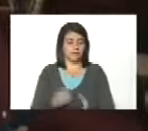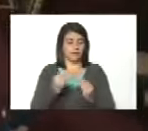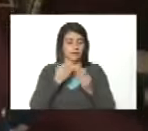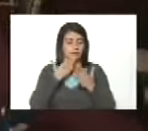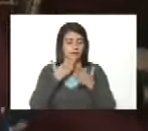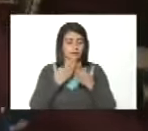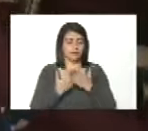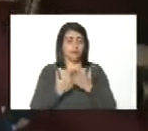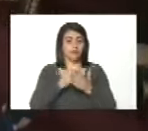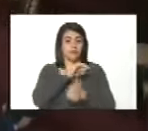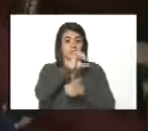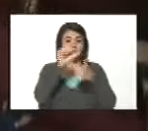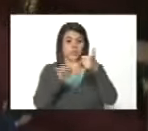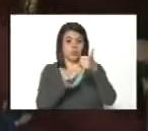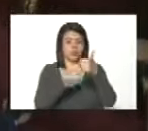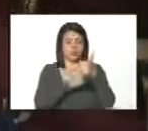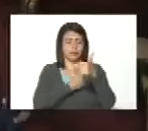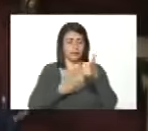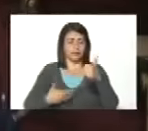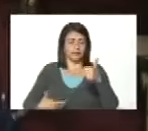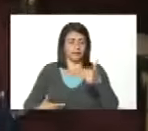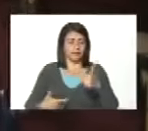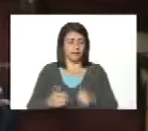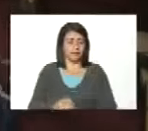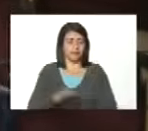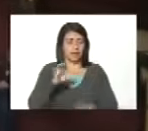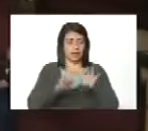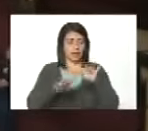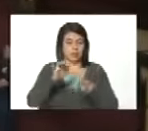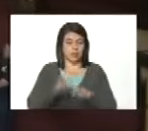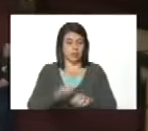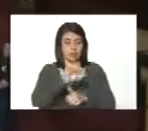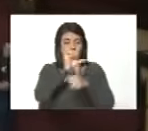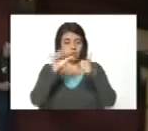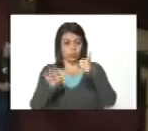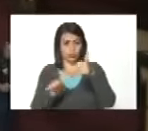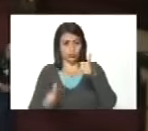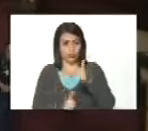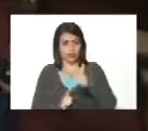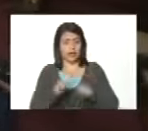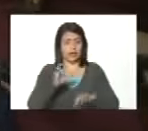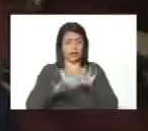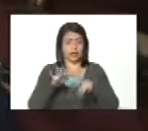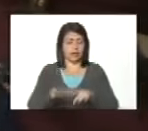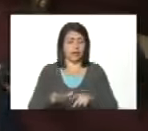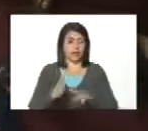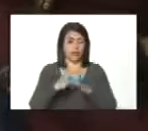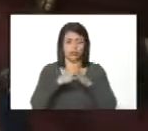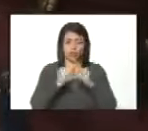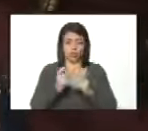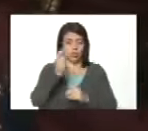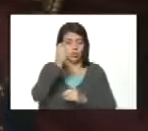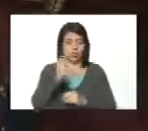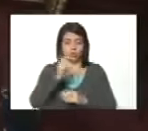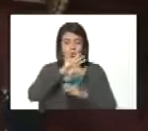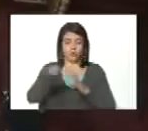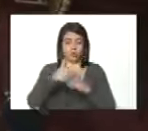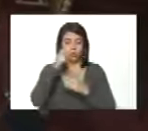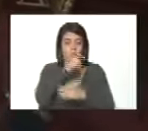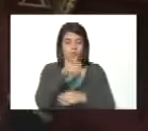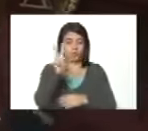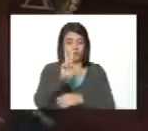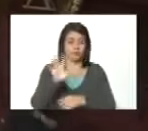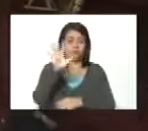Muchísimas gracias, segunda vicepresidenta, secretaria, subsecretario, colegas diputados y diputadas y todo el pueblo